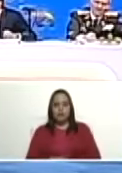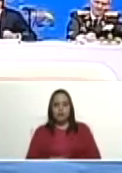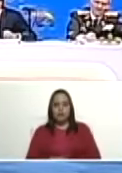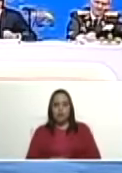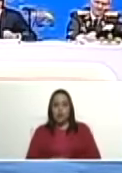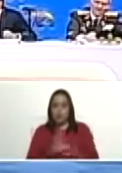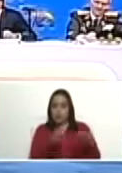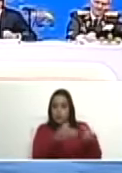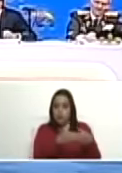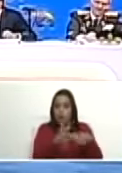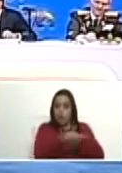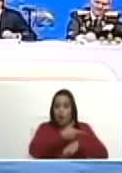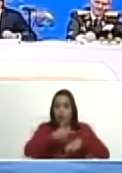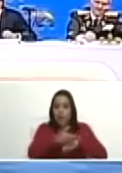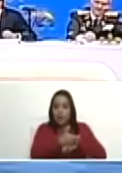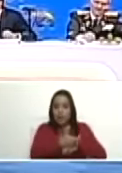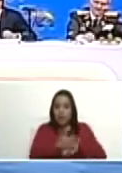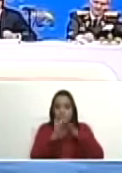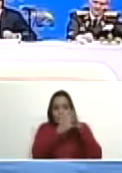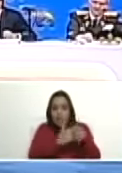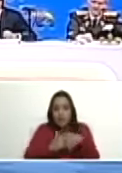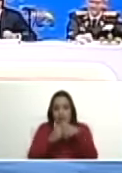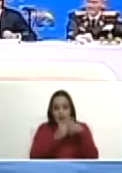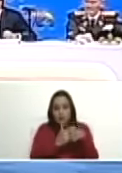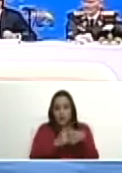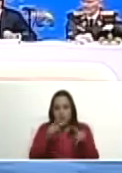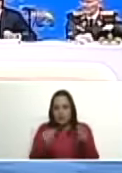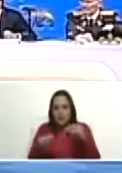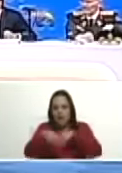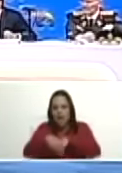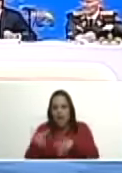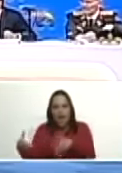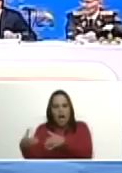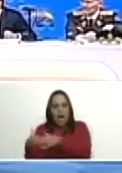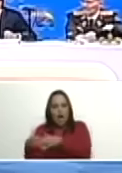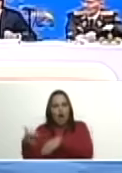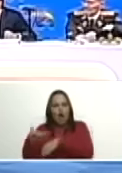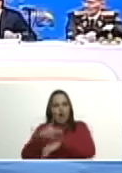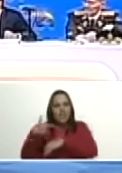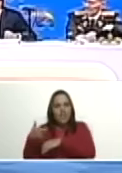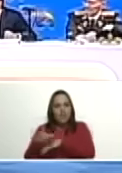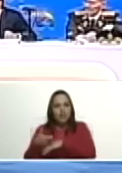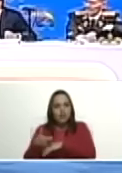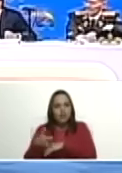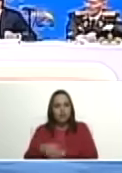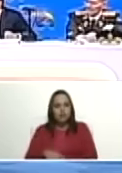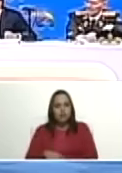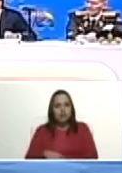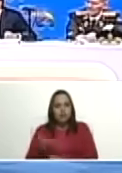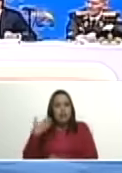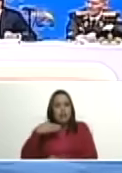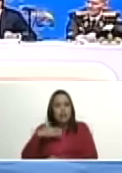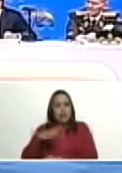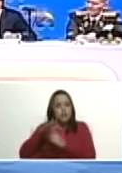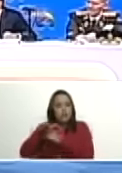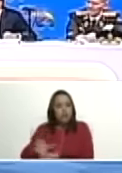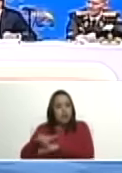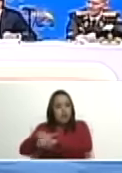entre el gobierno de los Estados Unidos de Norteamérica y el gobierno del Imperio